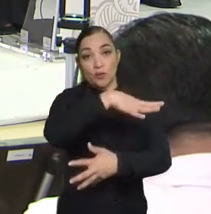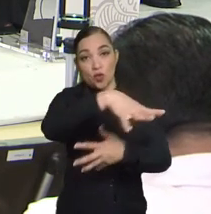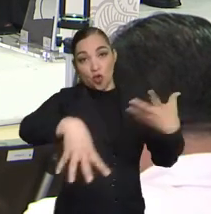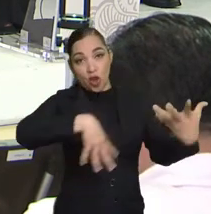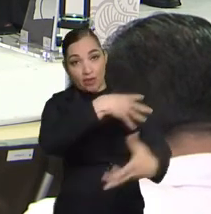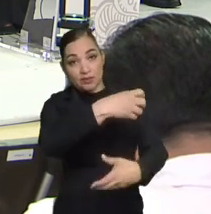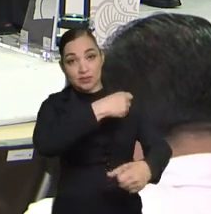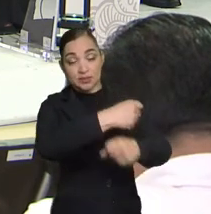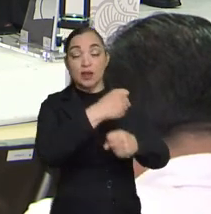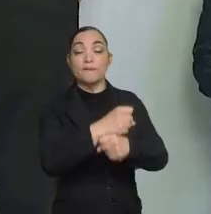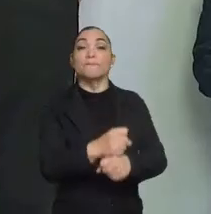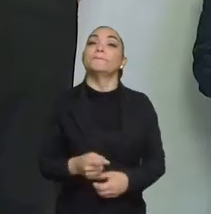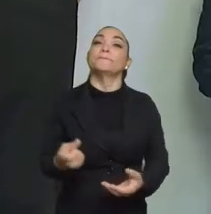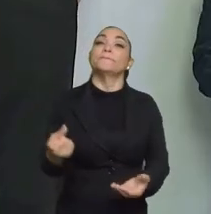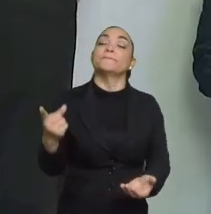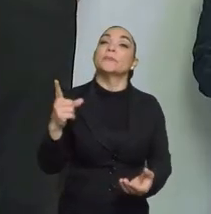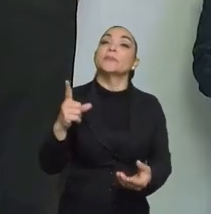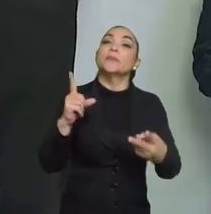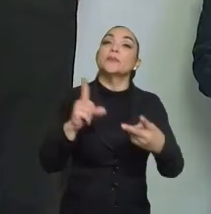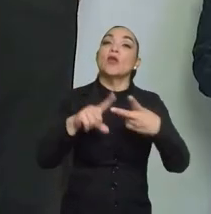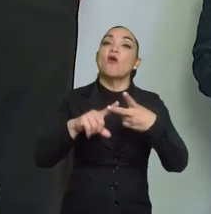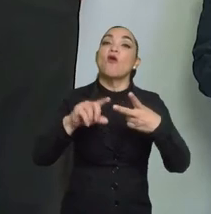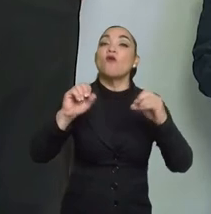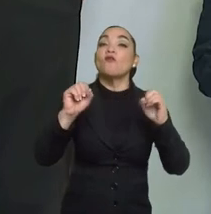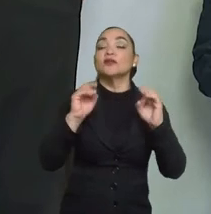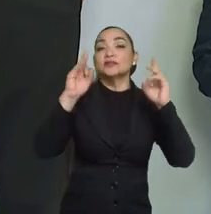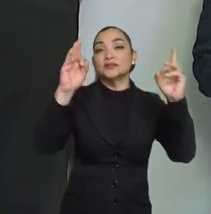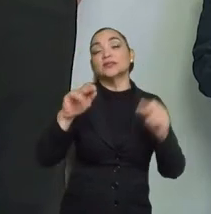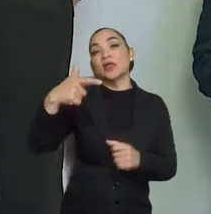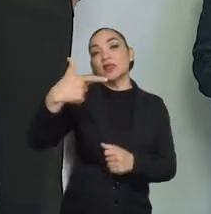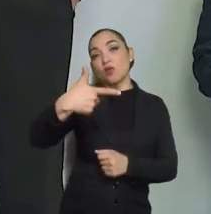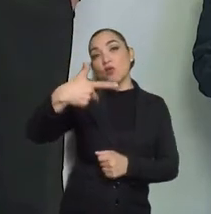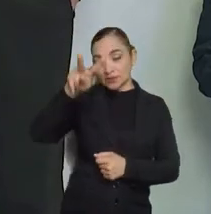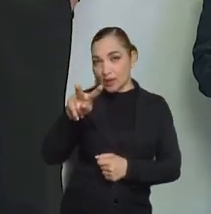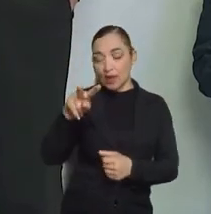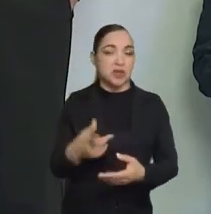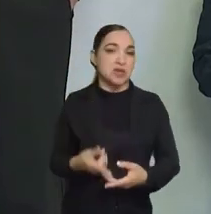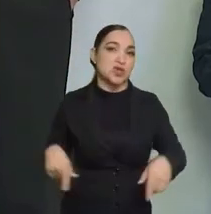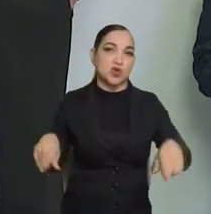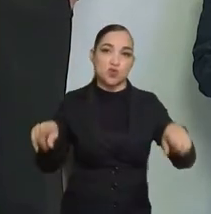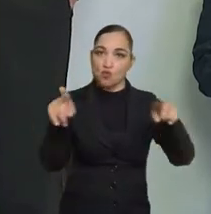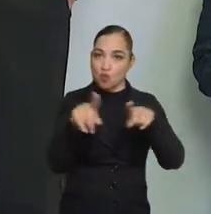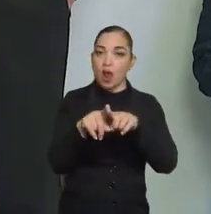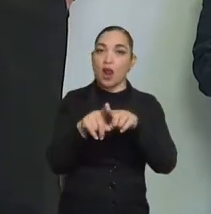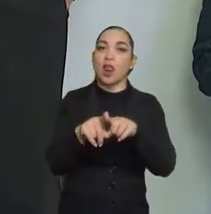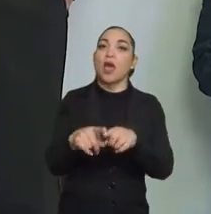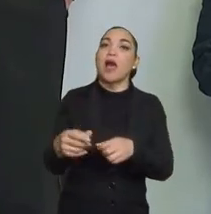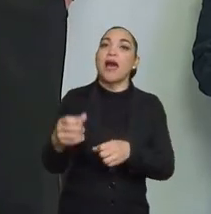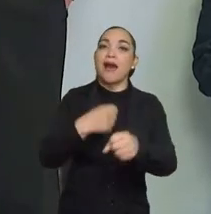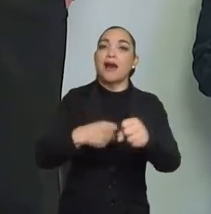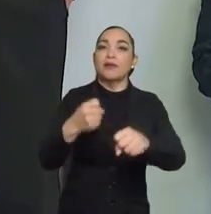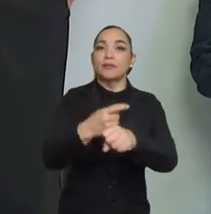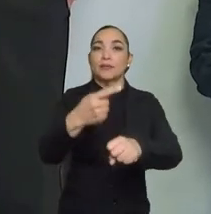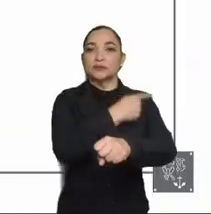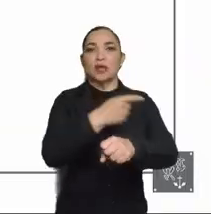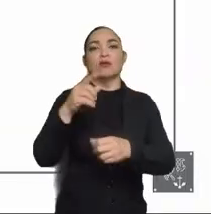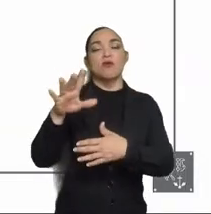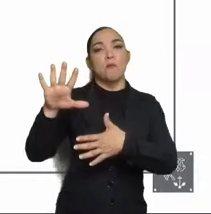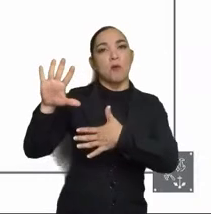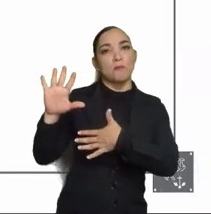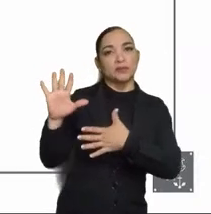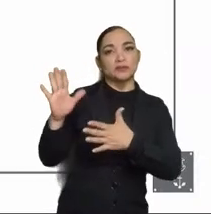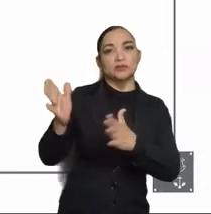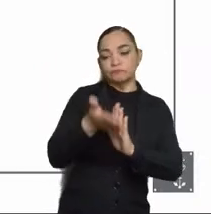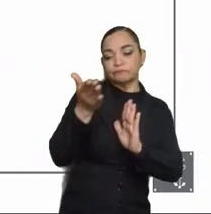de Guasave, que es una unidad de atención que también se hizo el compromiso el año pasado. Entonces, en el marco del mes de marzo queremos